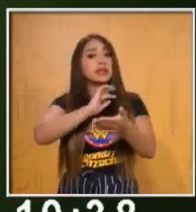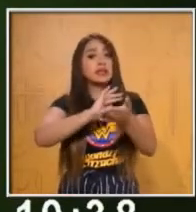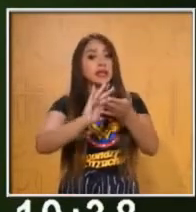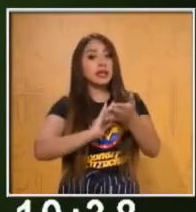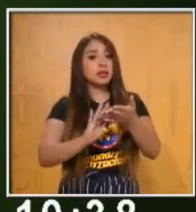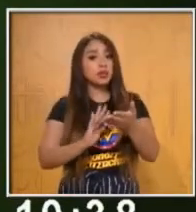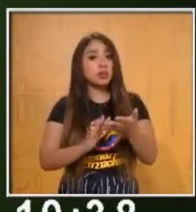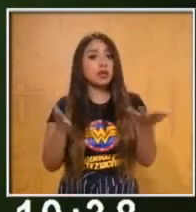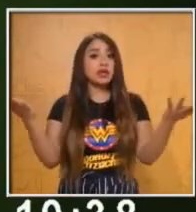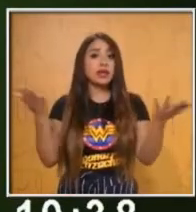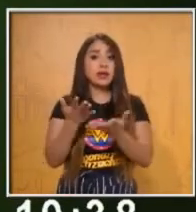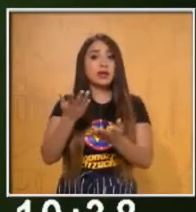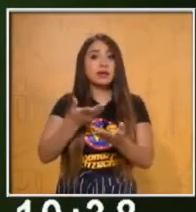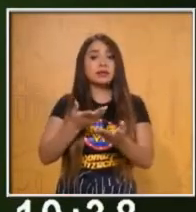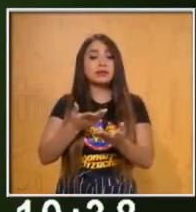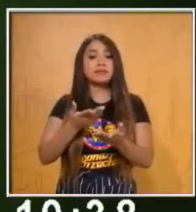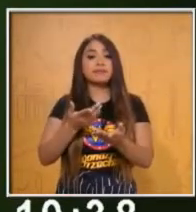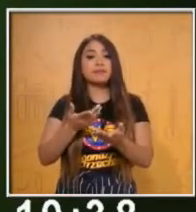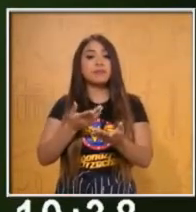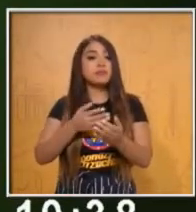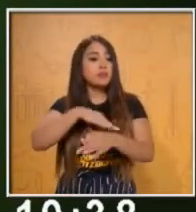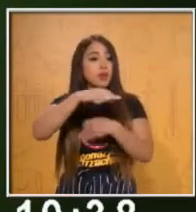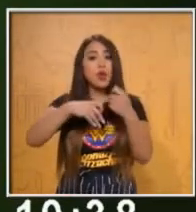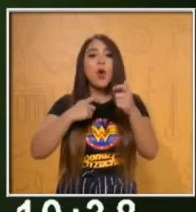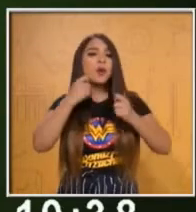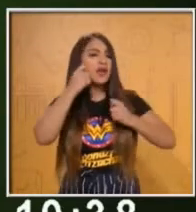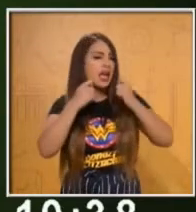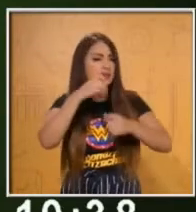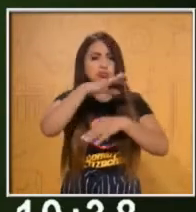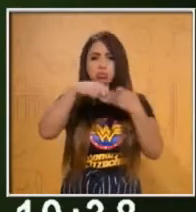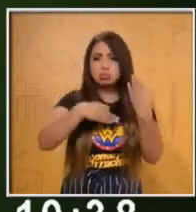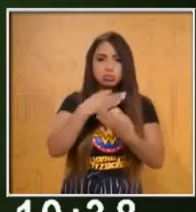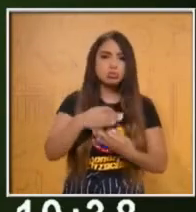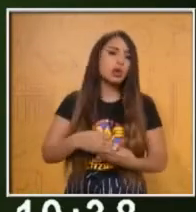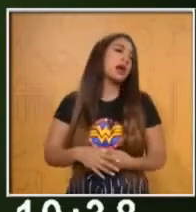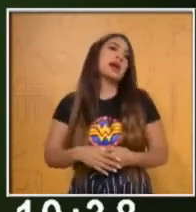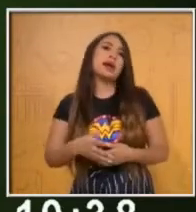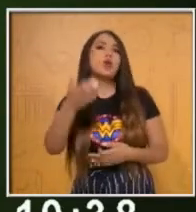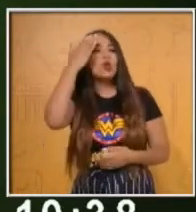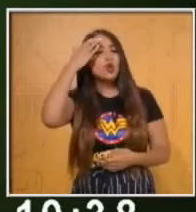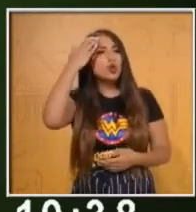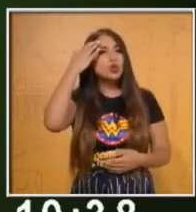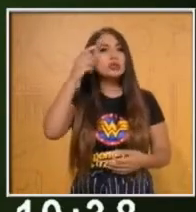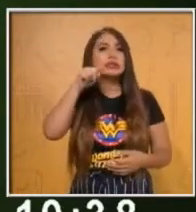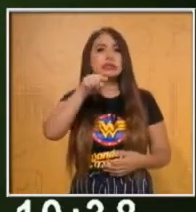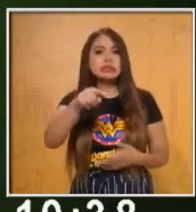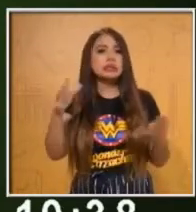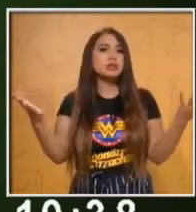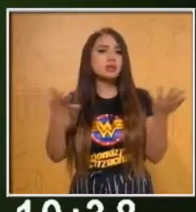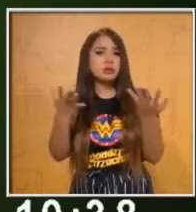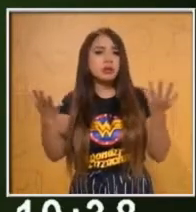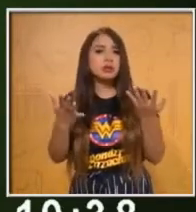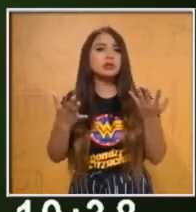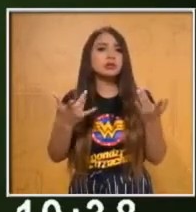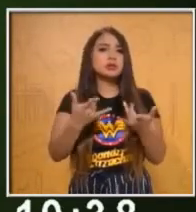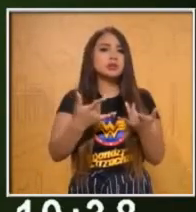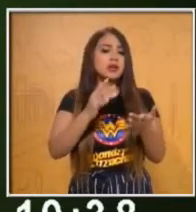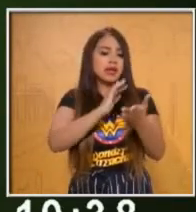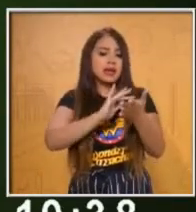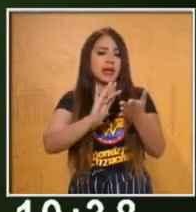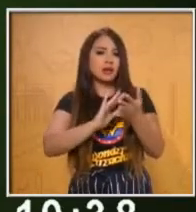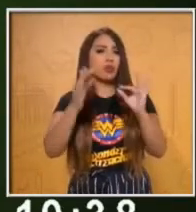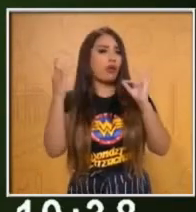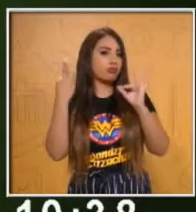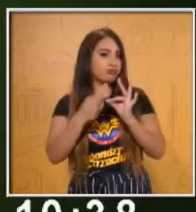las entonaciones adecuadas y pues que reconozcas si estás llevando a cabo una lectura correcta de acuerdo a